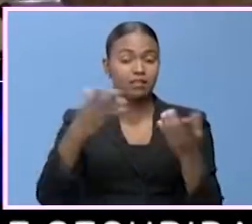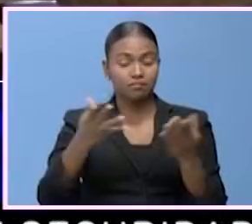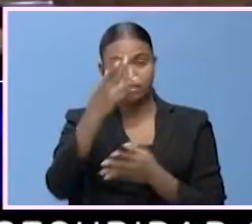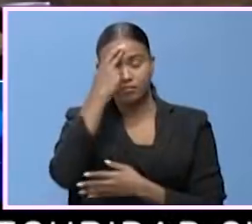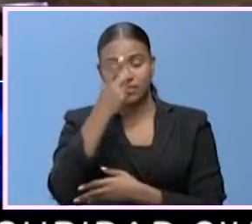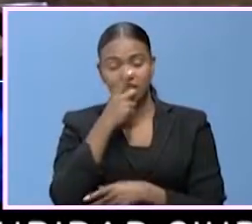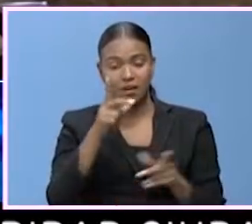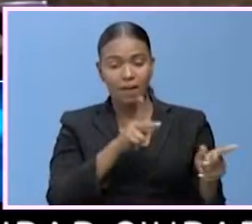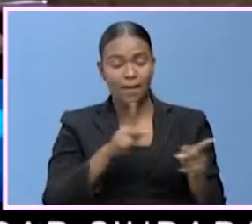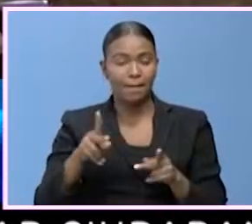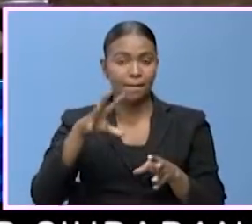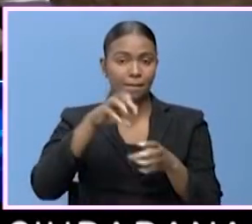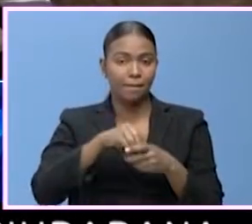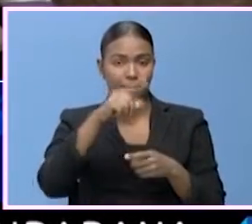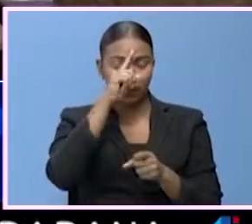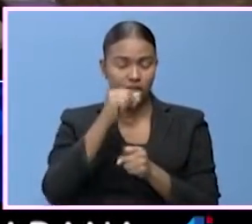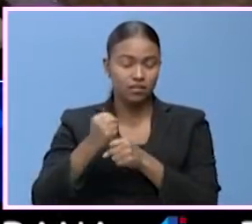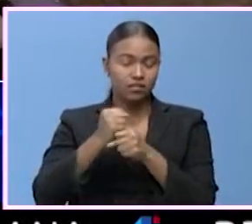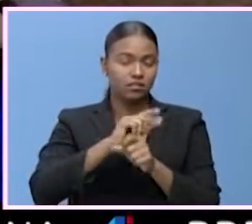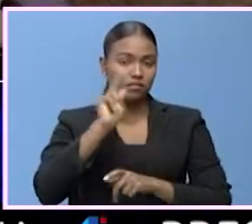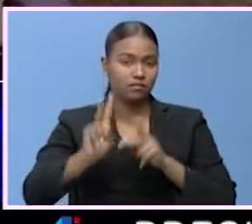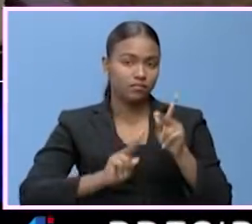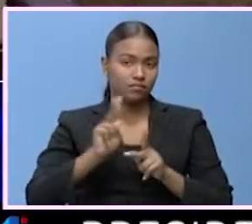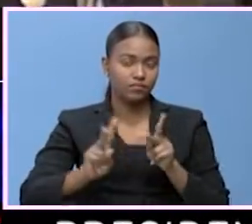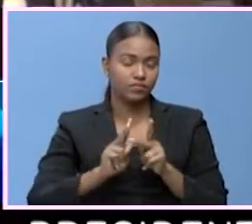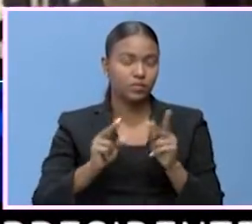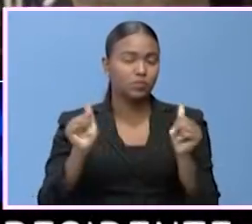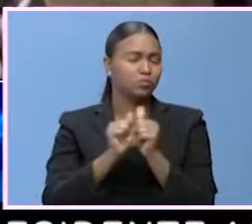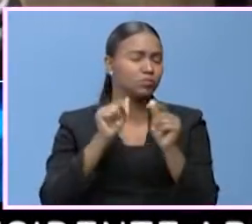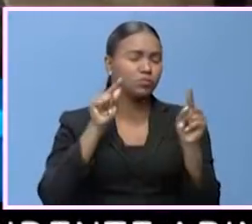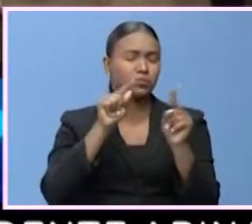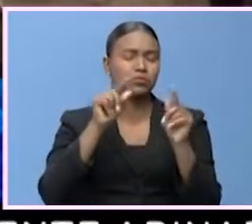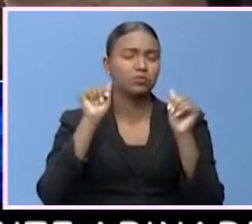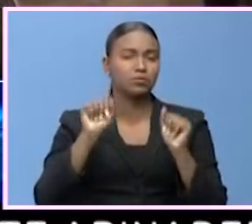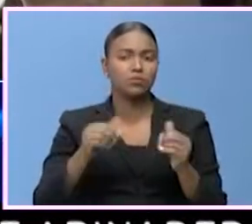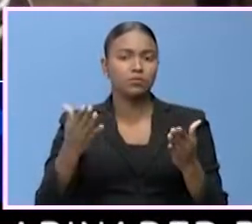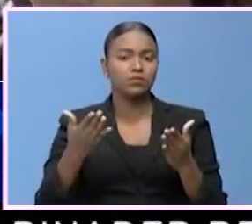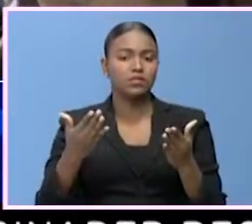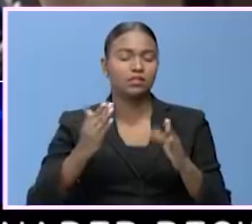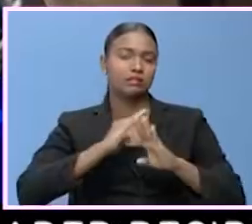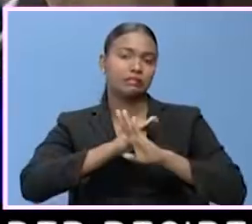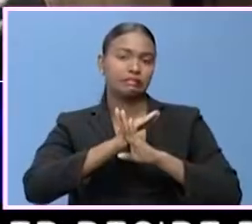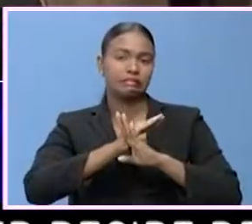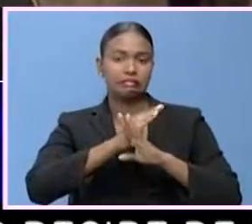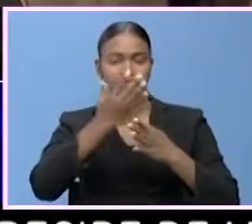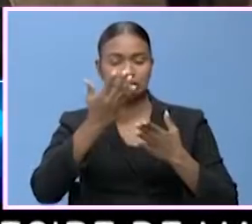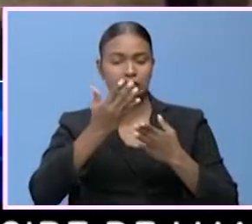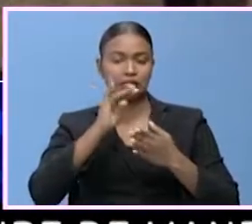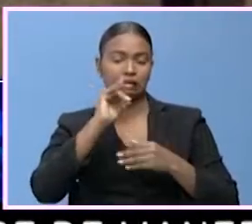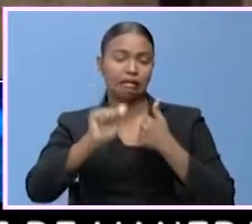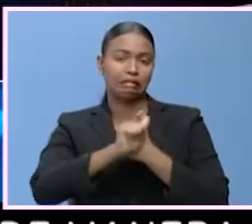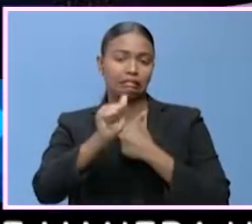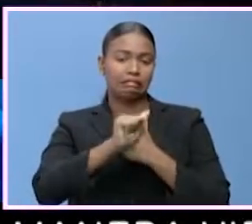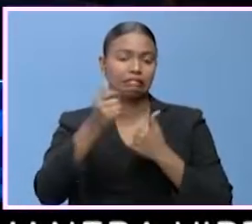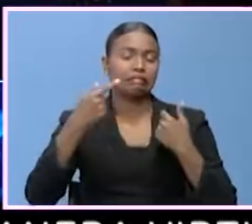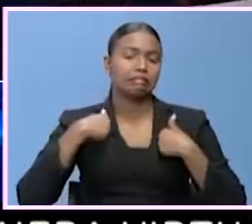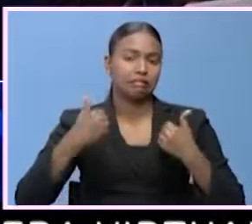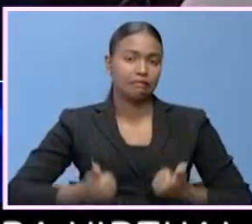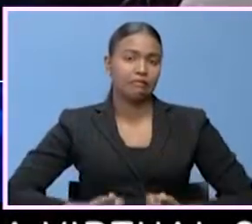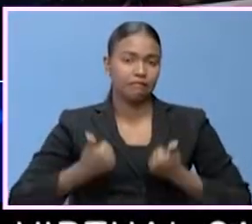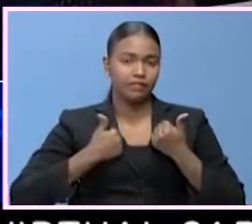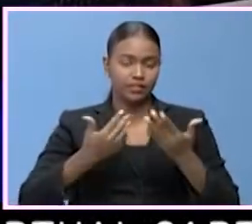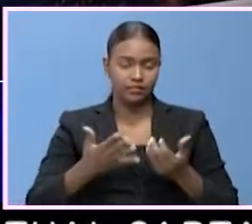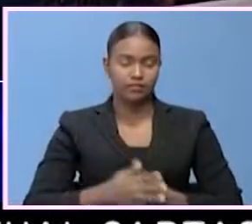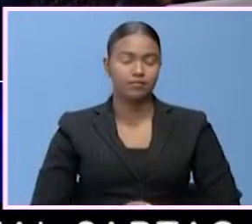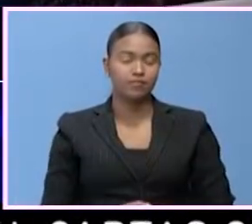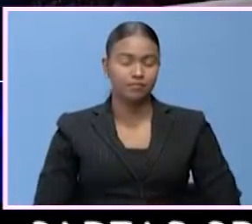país un plan integral de seguridad ciudadana, con el objetivo de contrarrestar la delincuencia. El gobierno, la